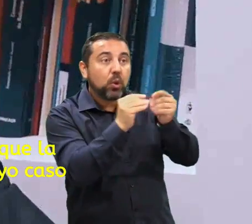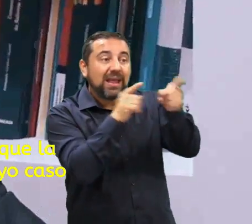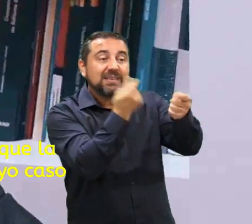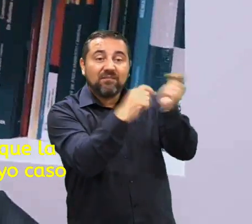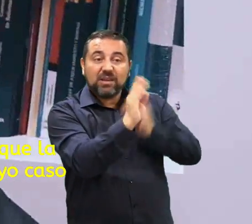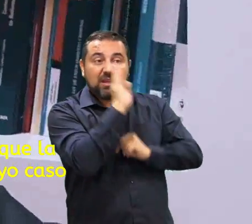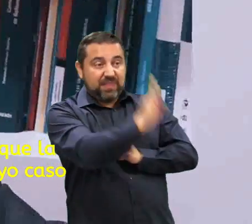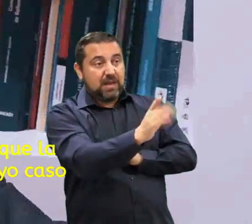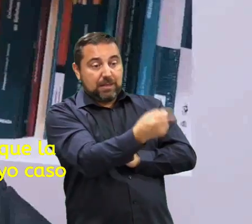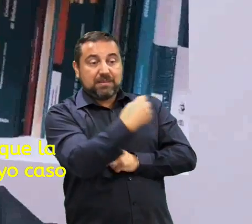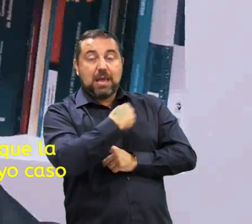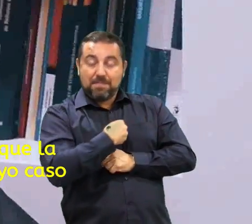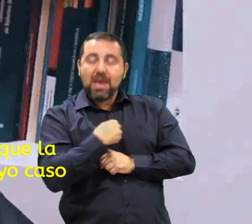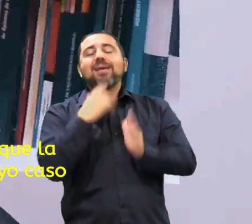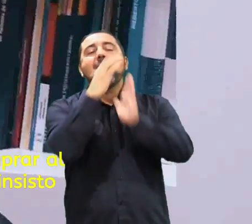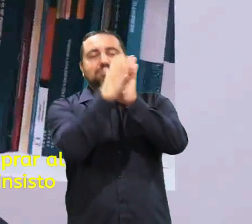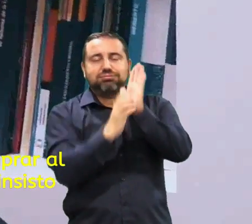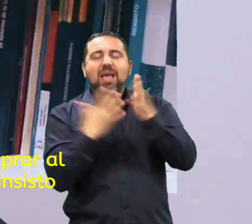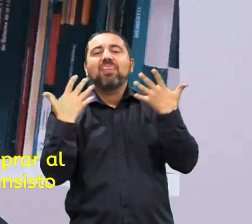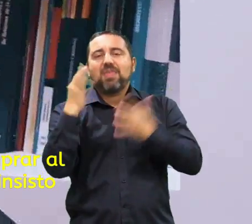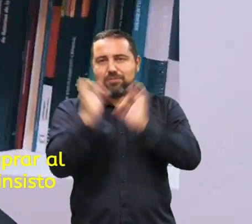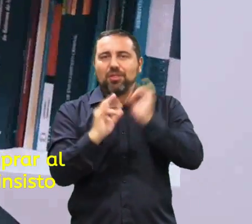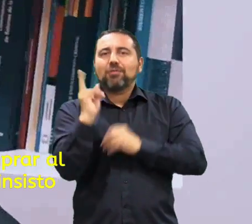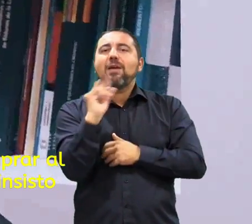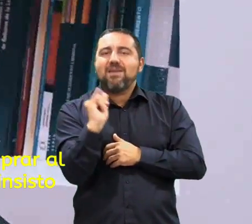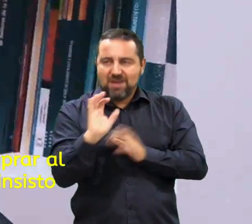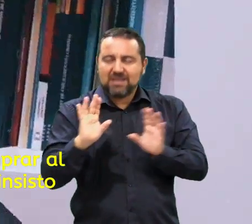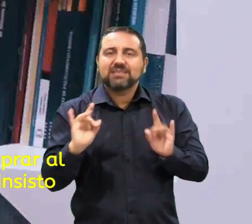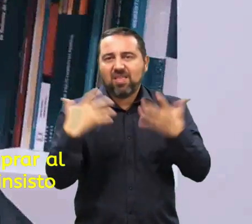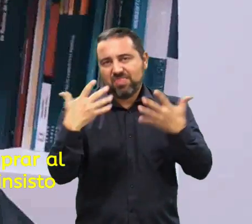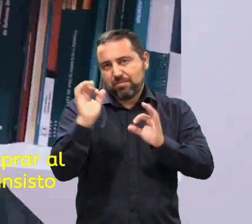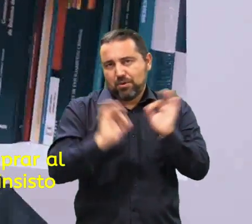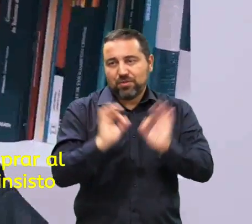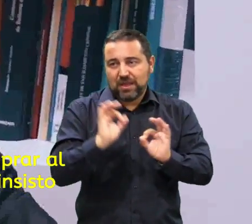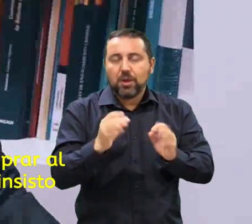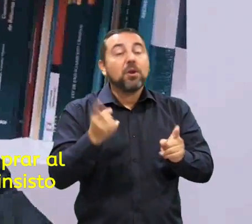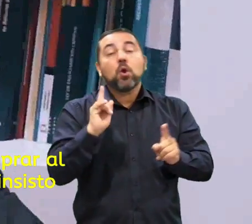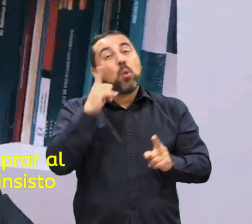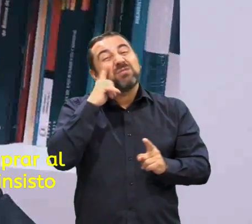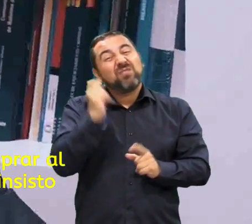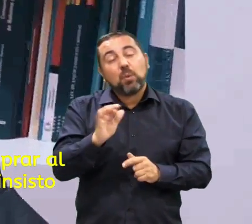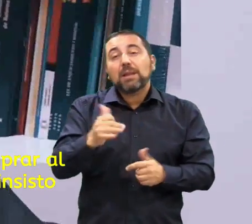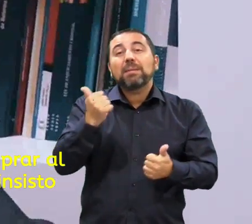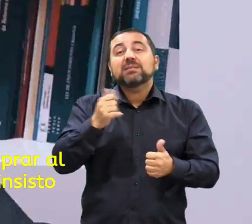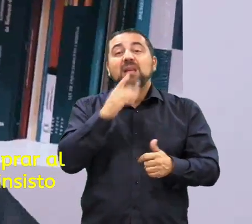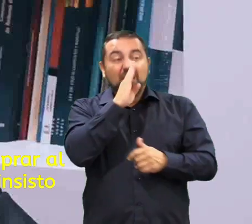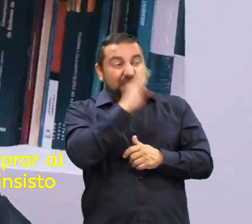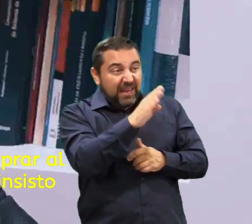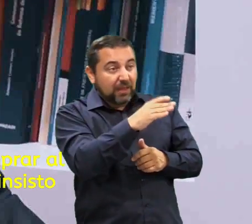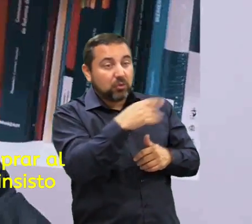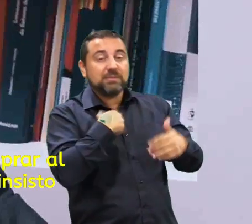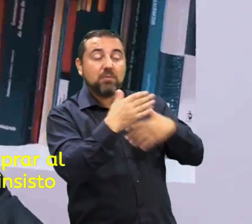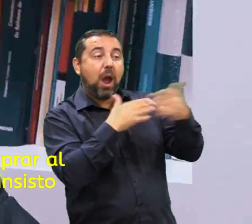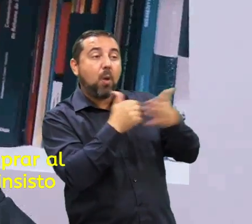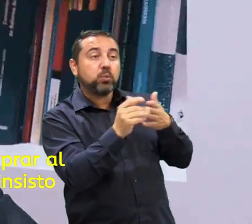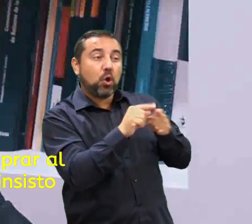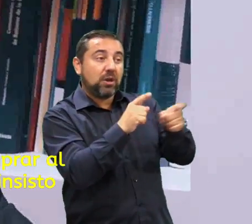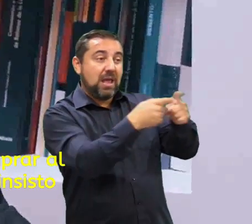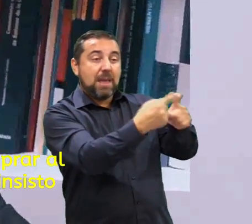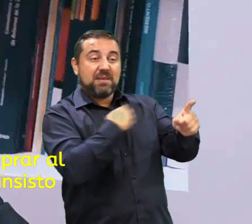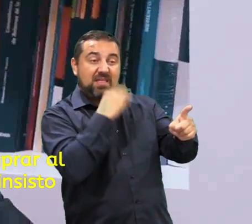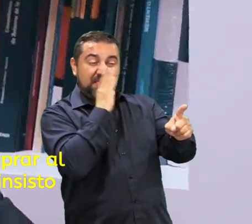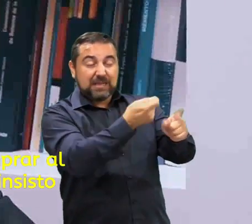caso creo recordar que hay un IVA, y sí, un IVA reducido del 10%, pero claro, no es tan frecuente comprar al autor como comprar al vendedor.